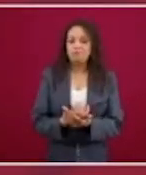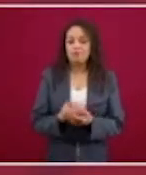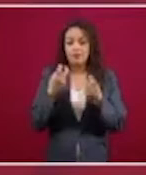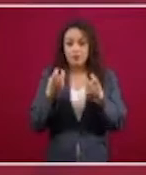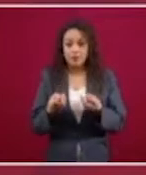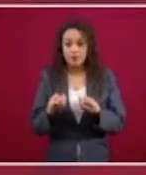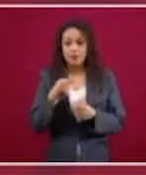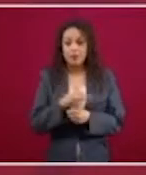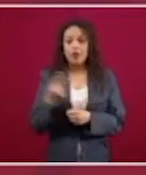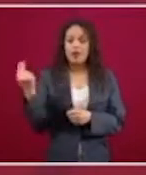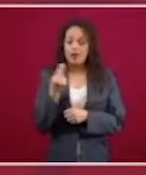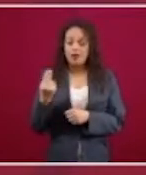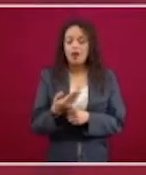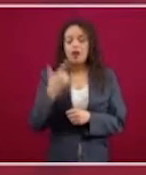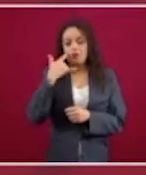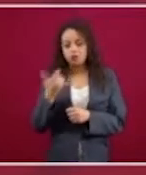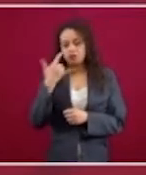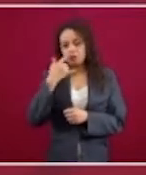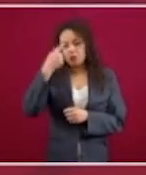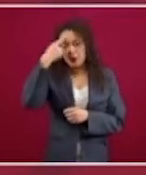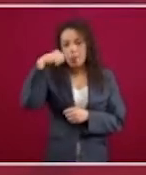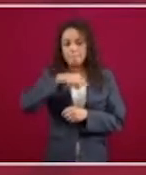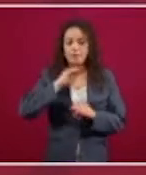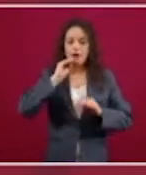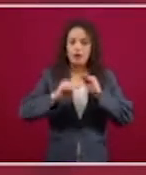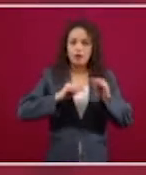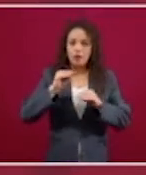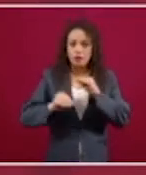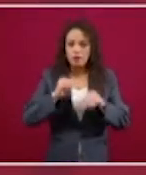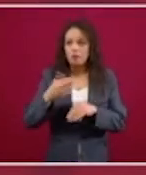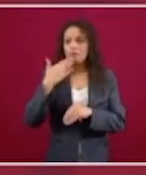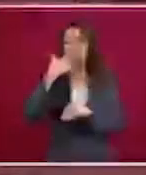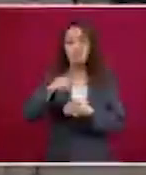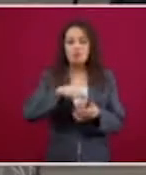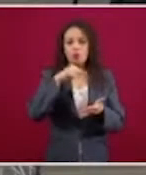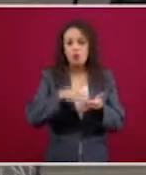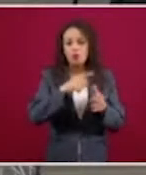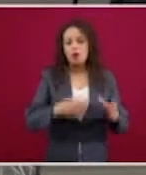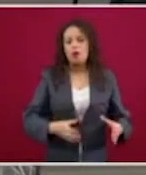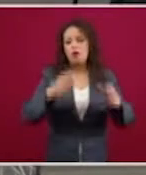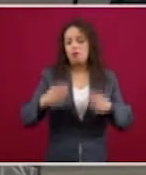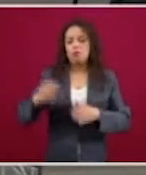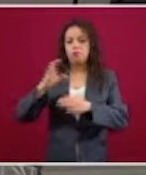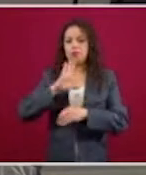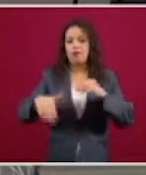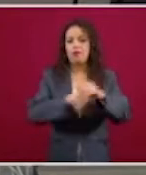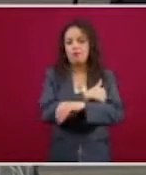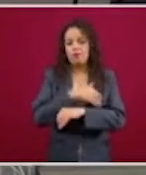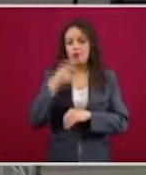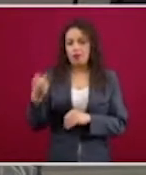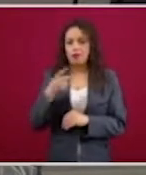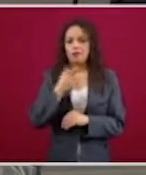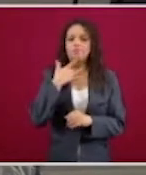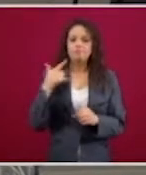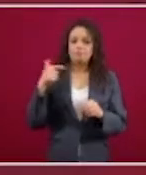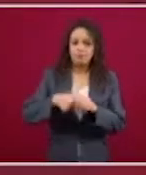mucho en la rehabilitación de depósitos, de las cavernas salinas, y hoy día, pues sobre todo